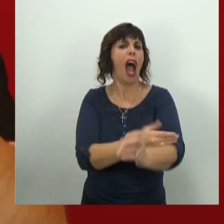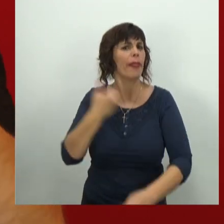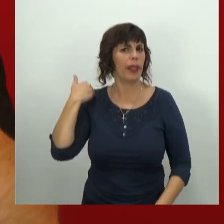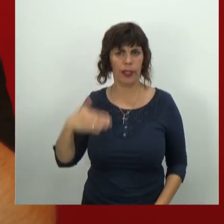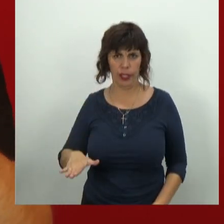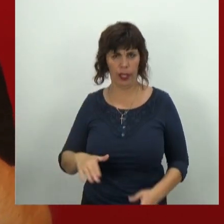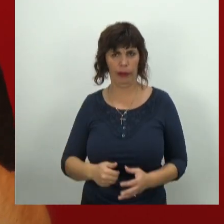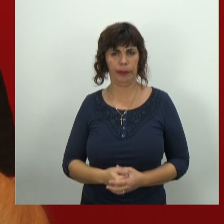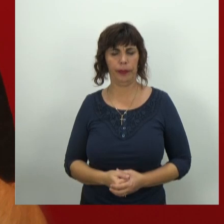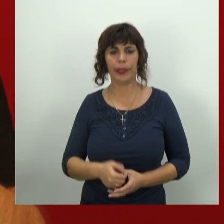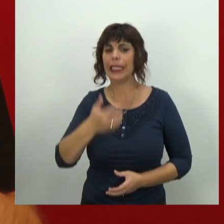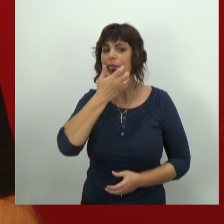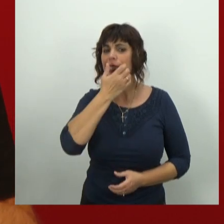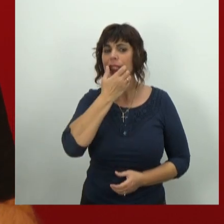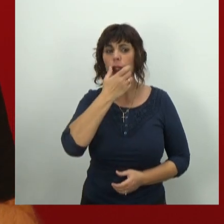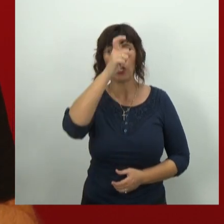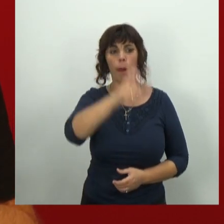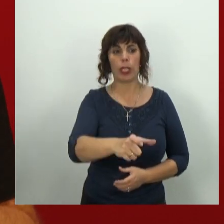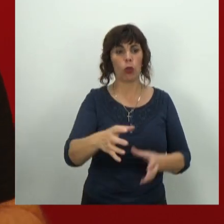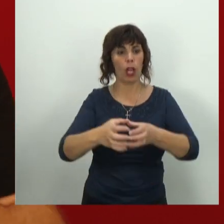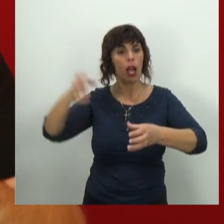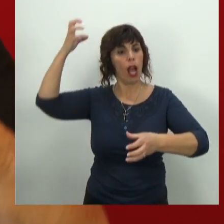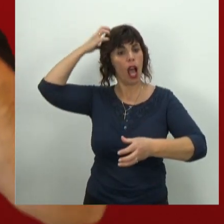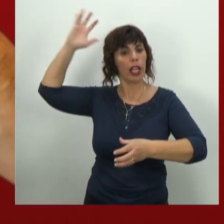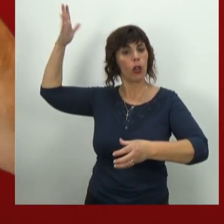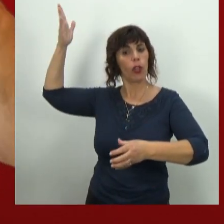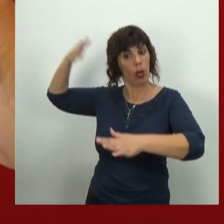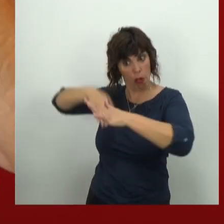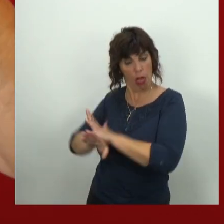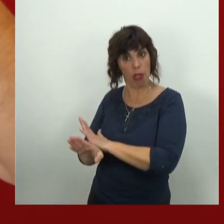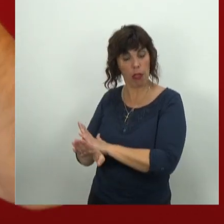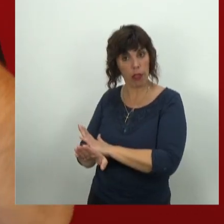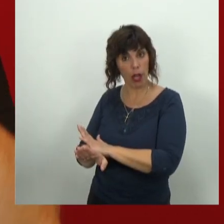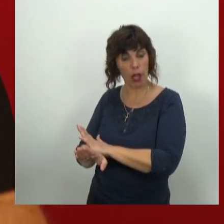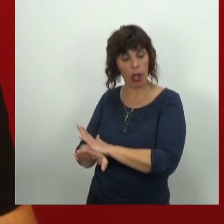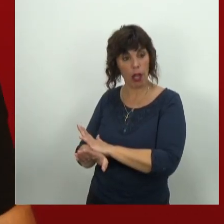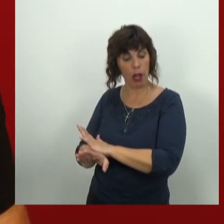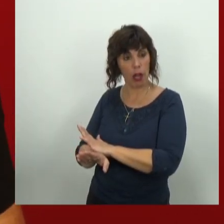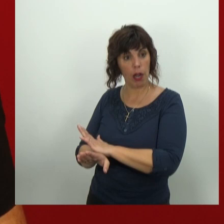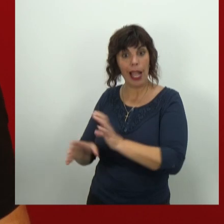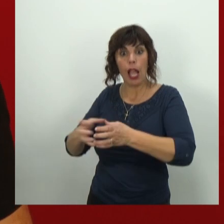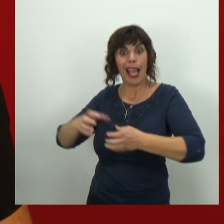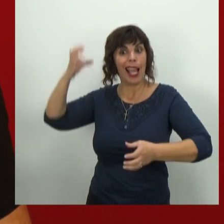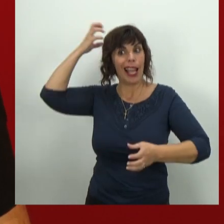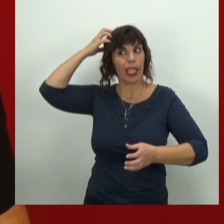alguien viene al reino de los cielos, el reino de los cielos viene sobre una persona.